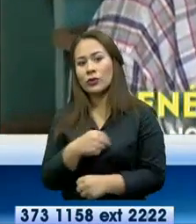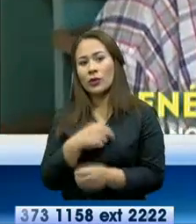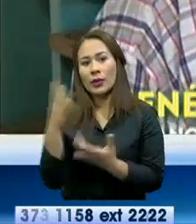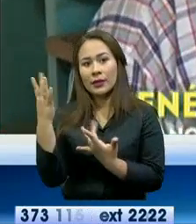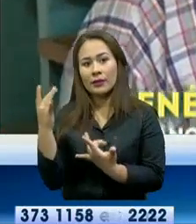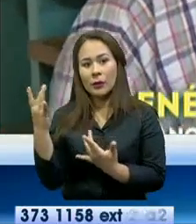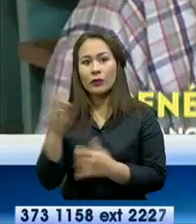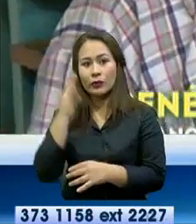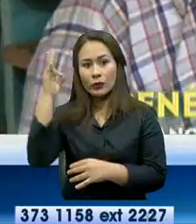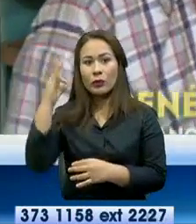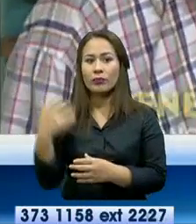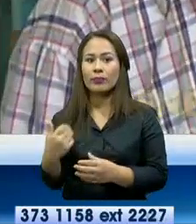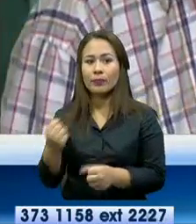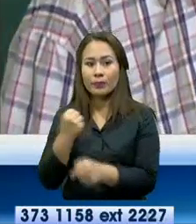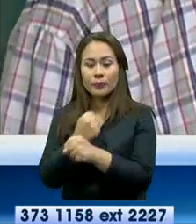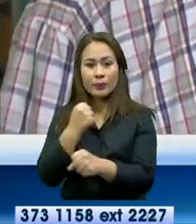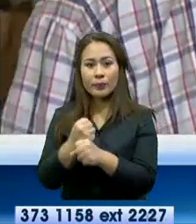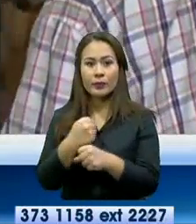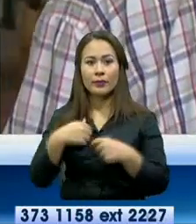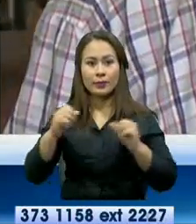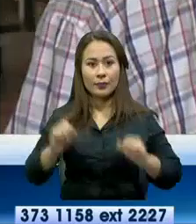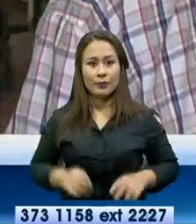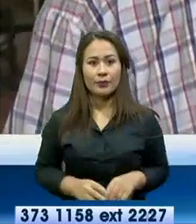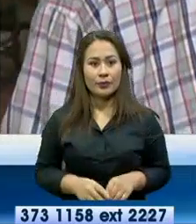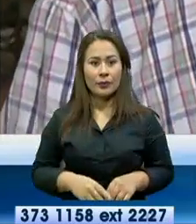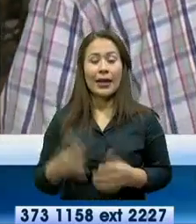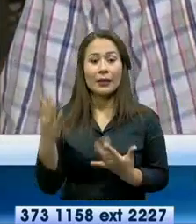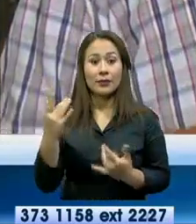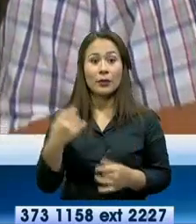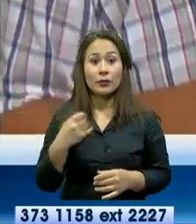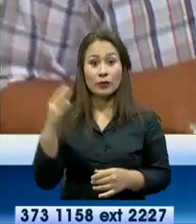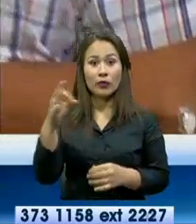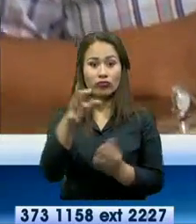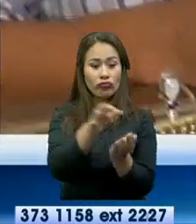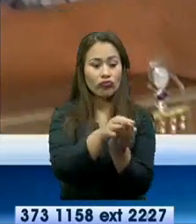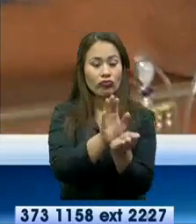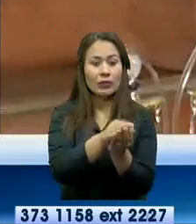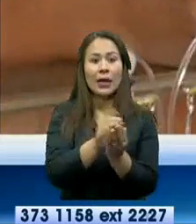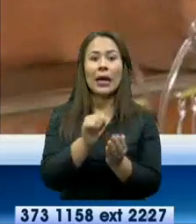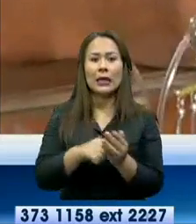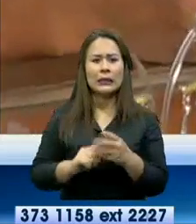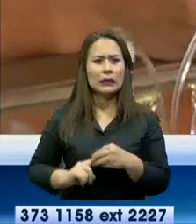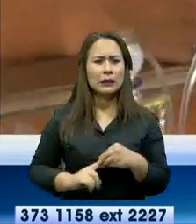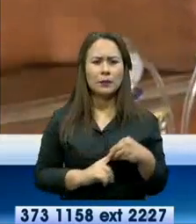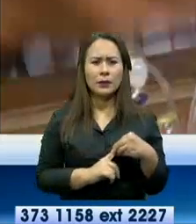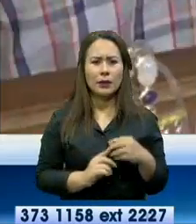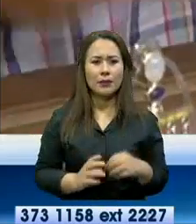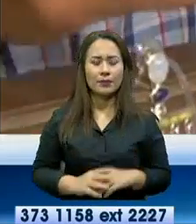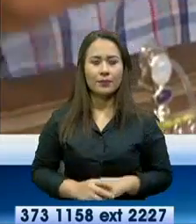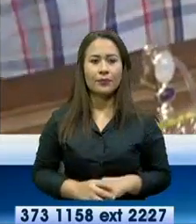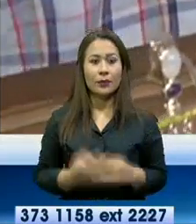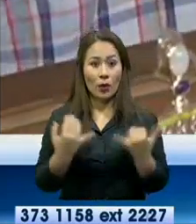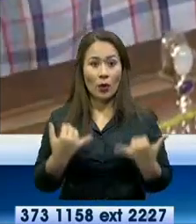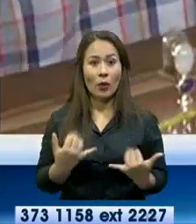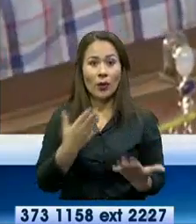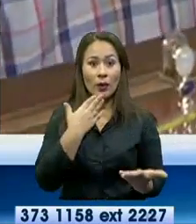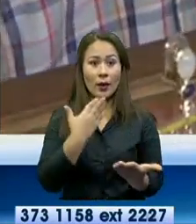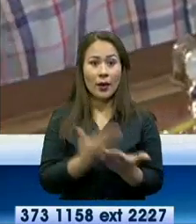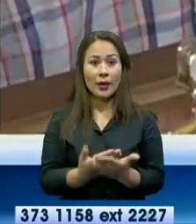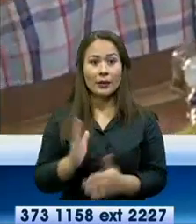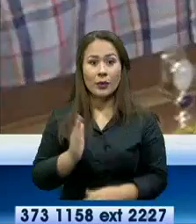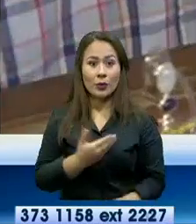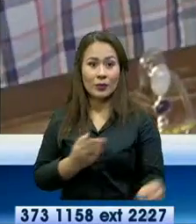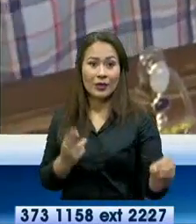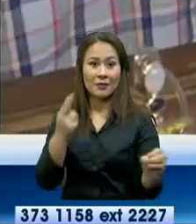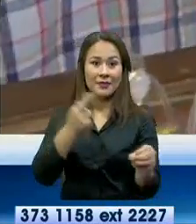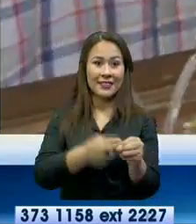convierta en recurso sustentable. Pienso que el espóndilo fue explotado de una manera irracional y hoy, gracias a nuestra presencia,